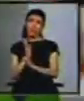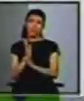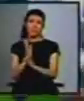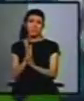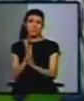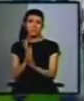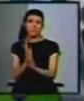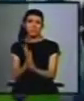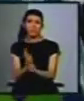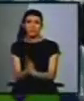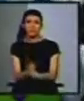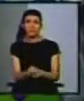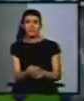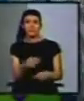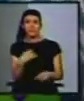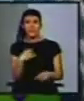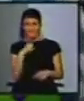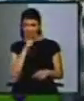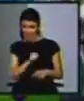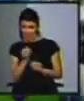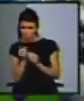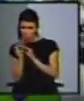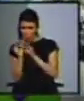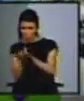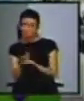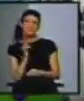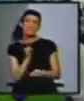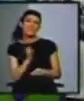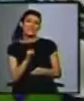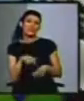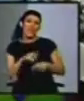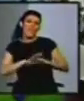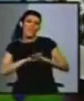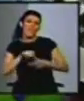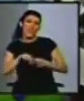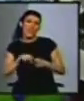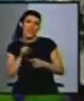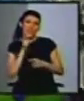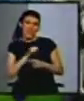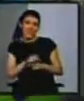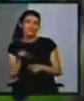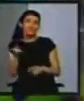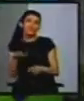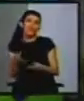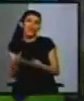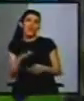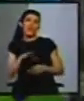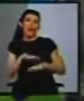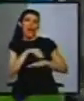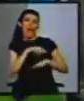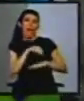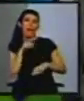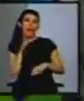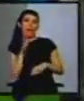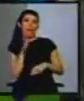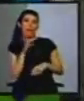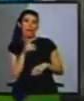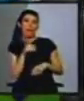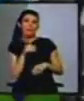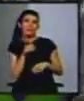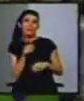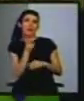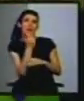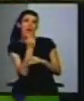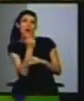¿Y esto que hay tanta gente en Navidad? Es por las fiestas, las fiestas. Como usted sabe, en Arica no abren hasta después de las